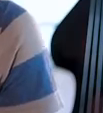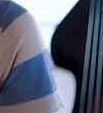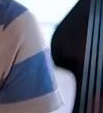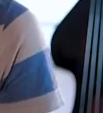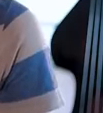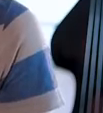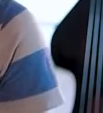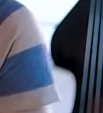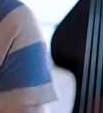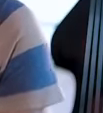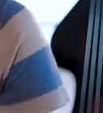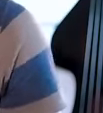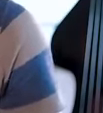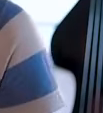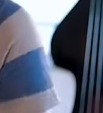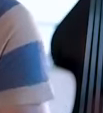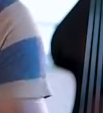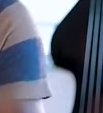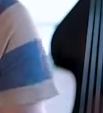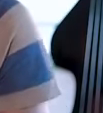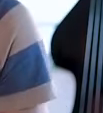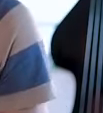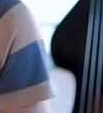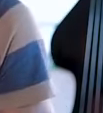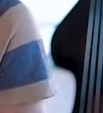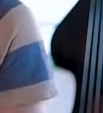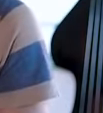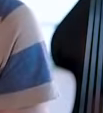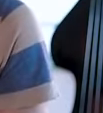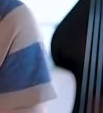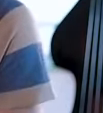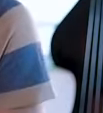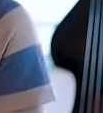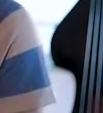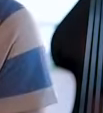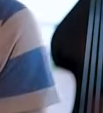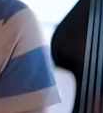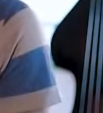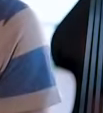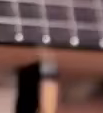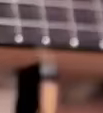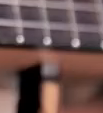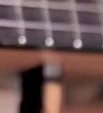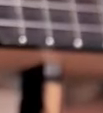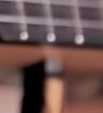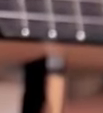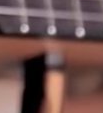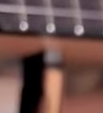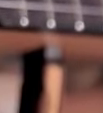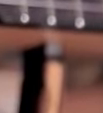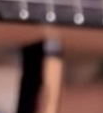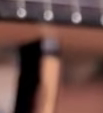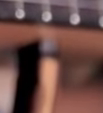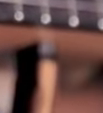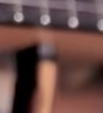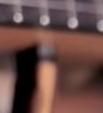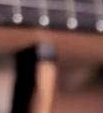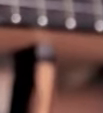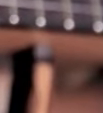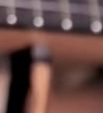primera quizás manera o herramienta de que se cuide es a sí misma habitando en nosotros